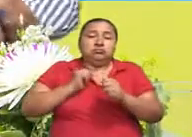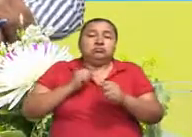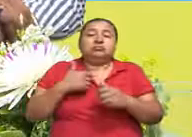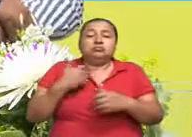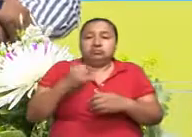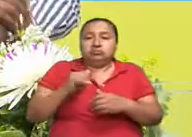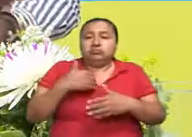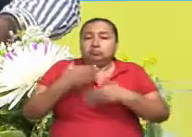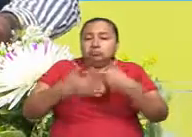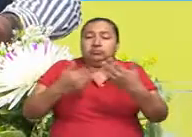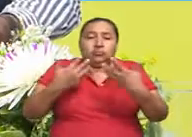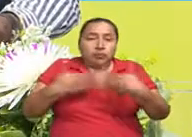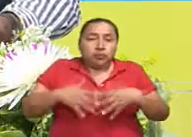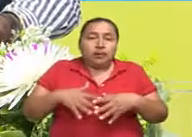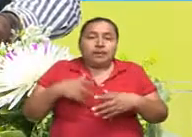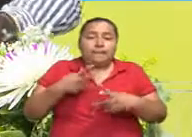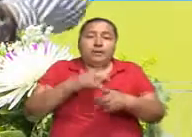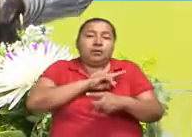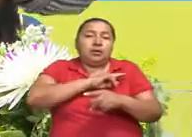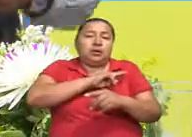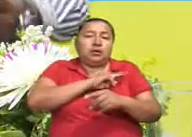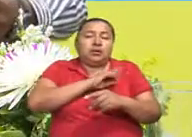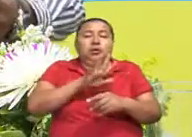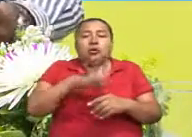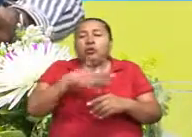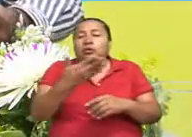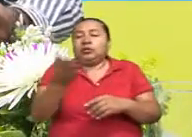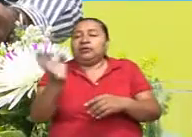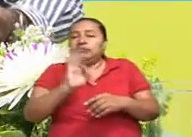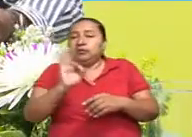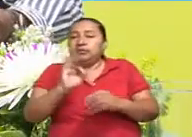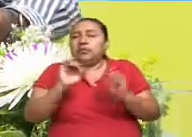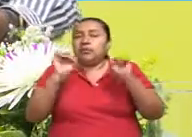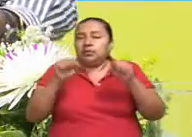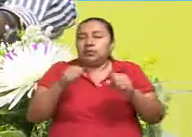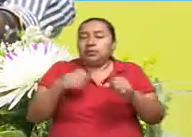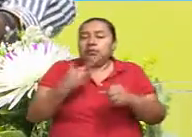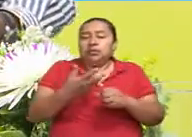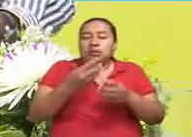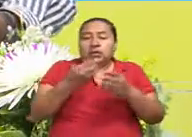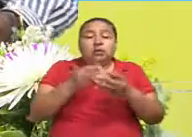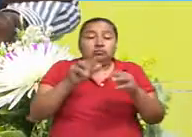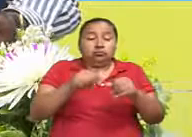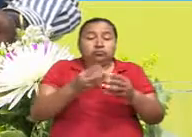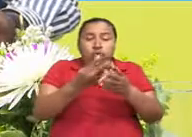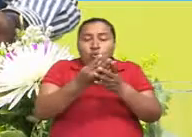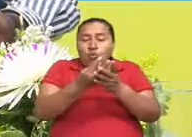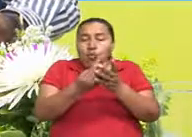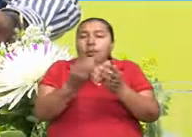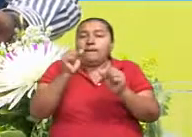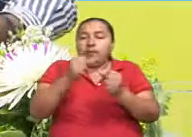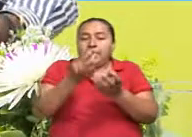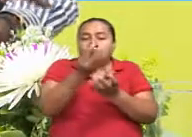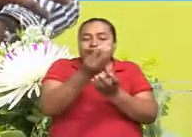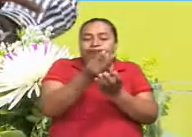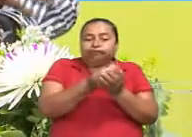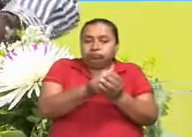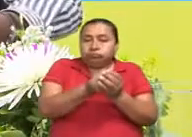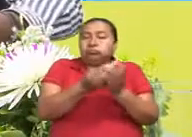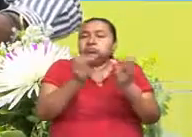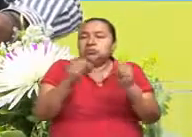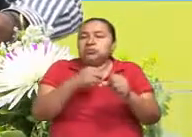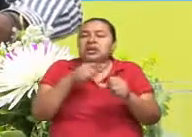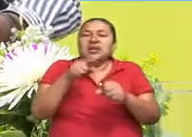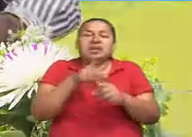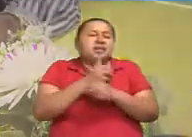Obviamente es un proceso natural, pero tienen que haber también condiciones para que el testículo baje al escroto. ¿Qué se debe hacer? ¿Qué debe